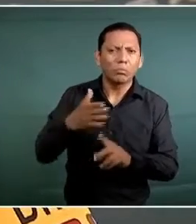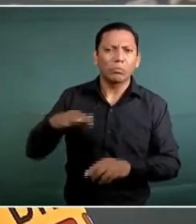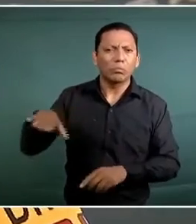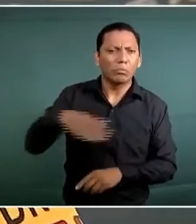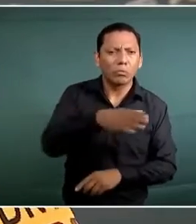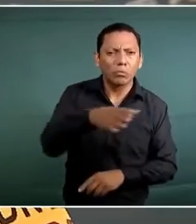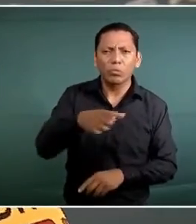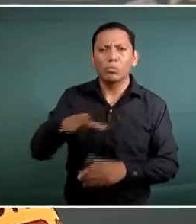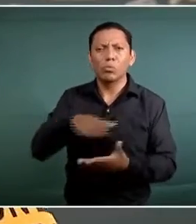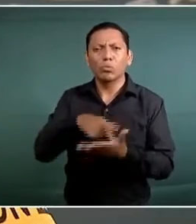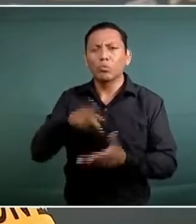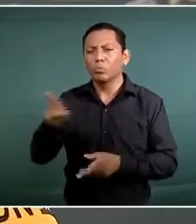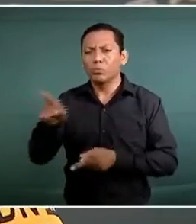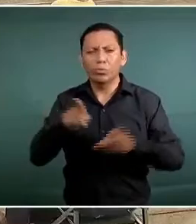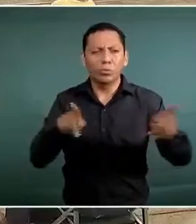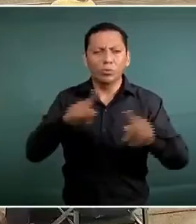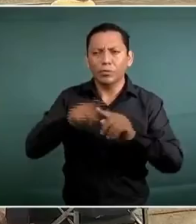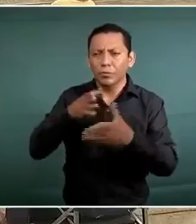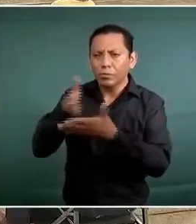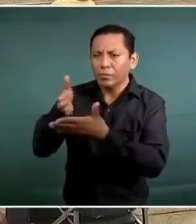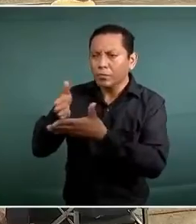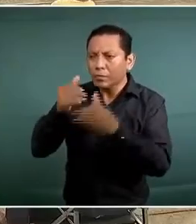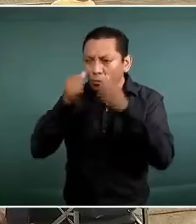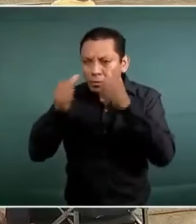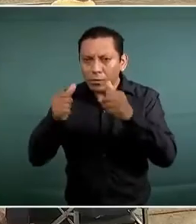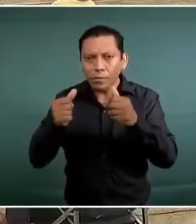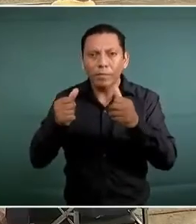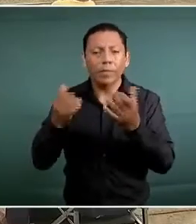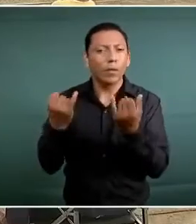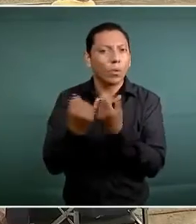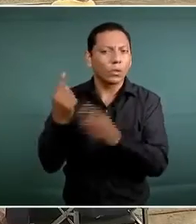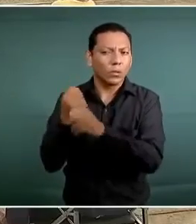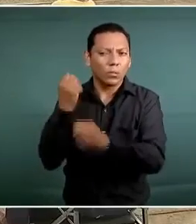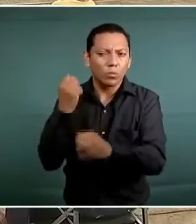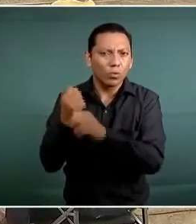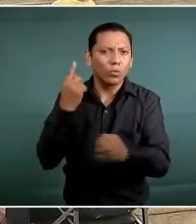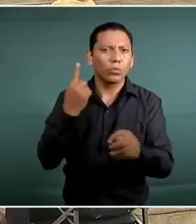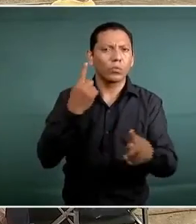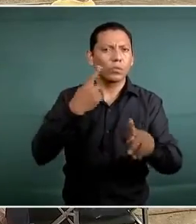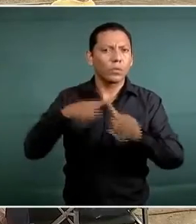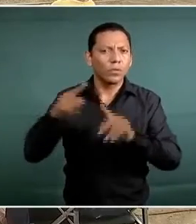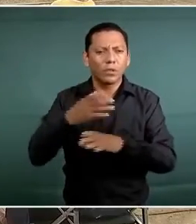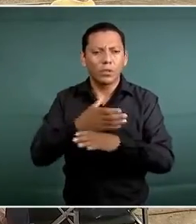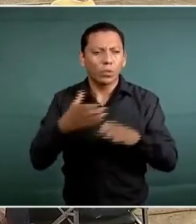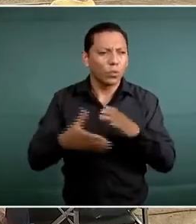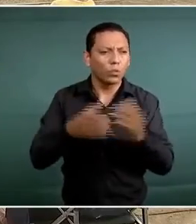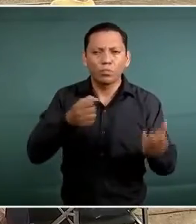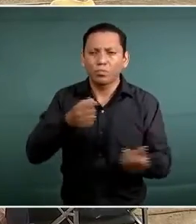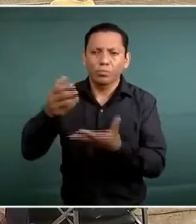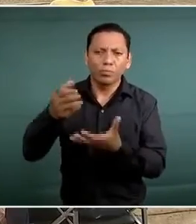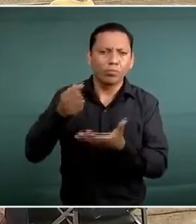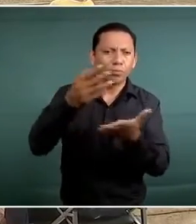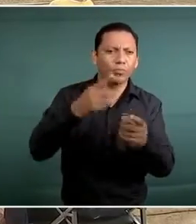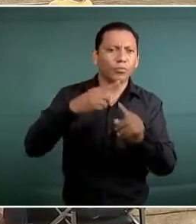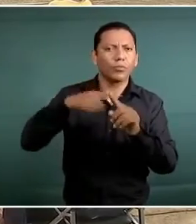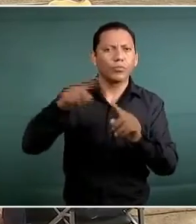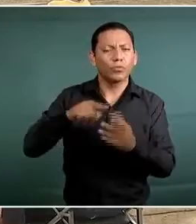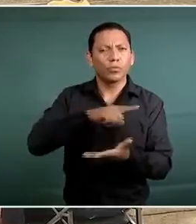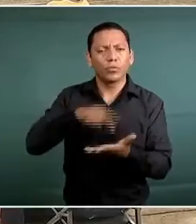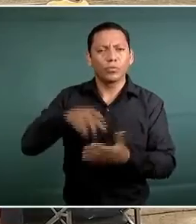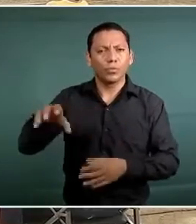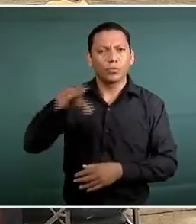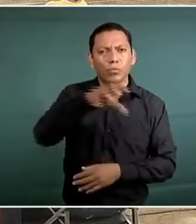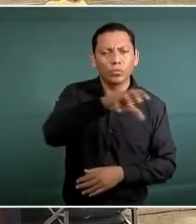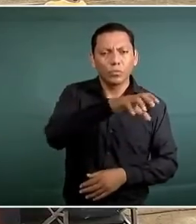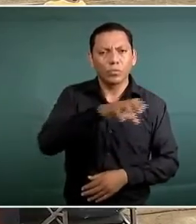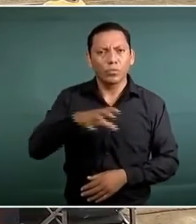apoyo a comunidades y el transporte de diferentes insumos a las diferentes áreas. Por